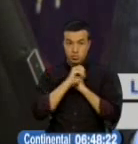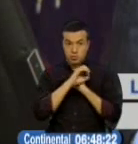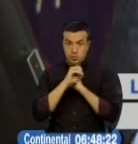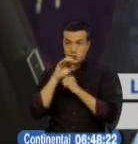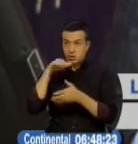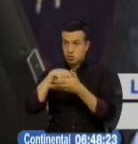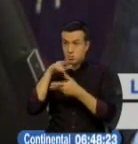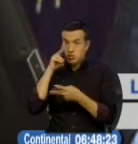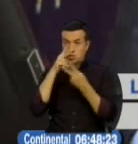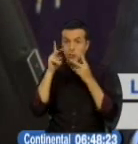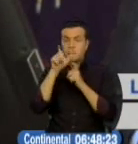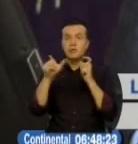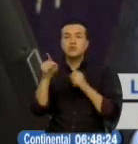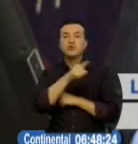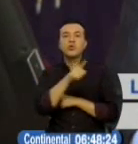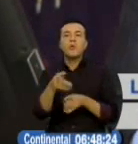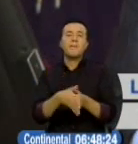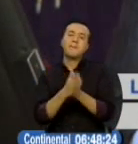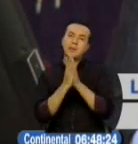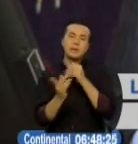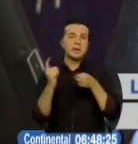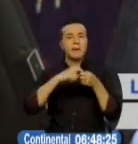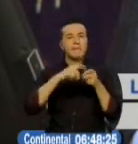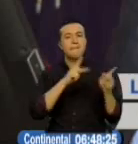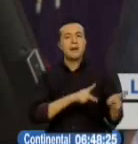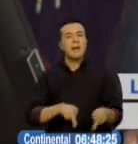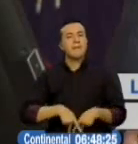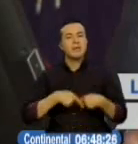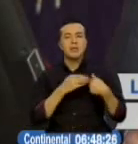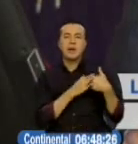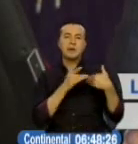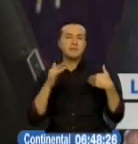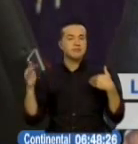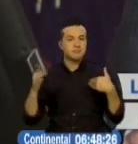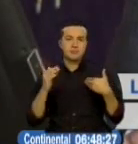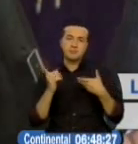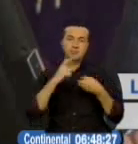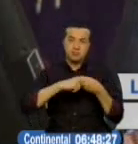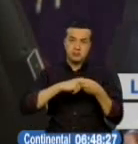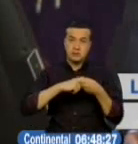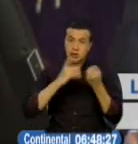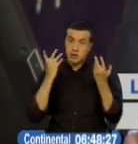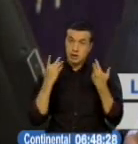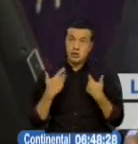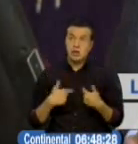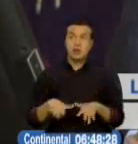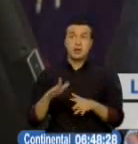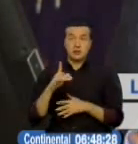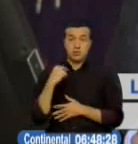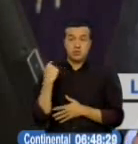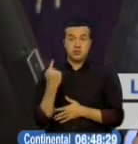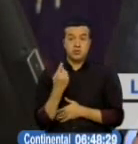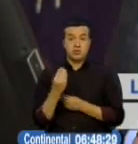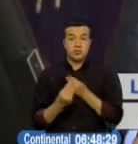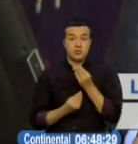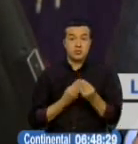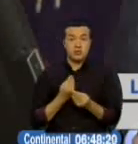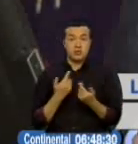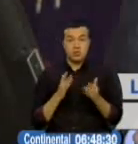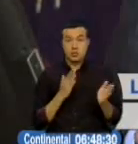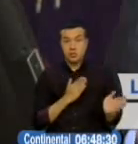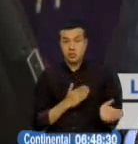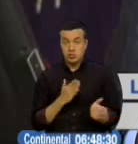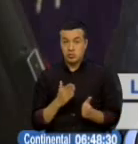campaña solicitaron ser partícipes del plan Toda una Vida. Y en base a eso, pues nosotros empezaremos pues a cumplir